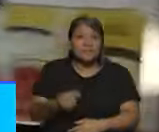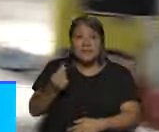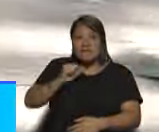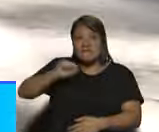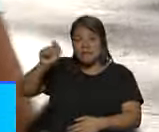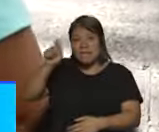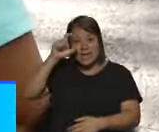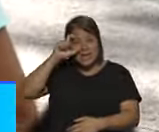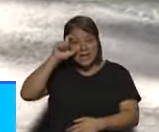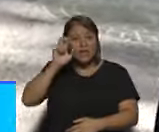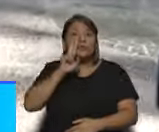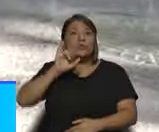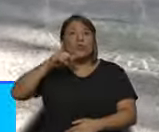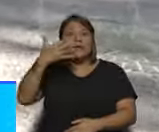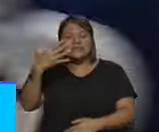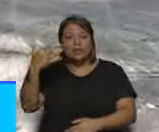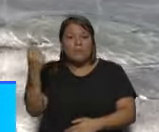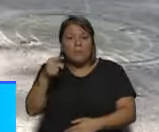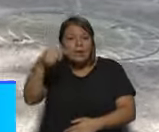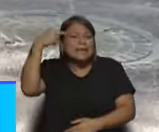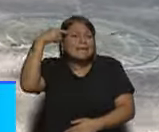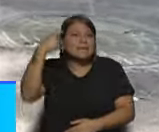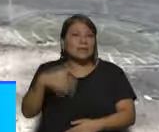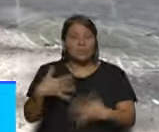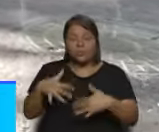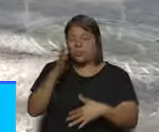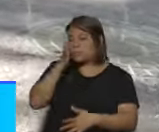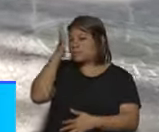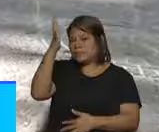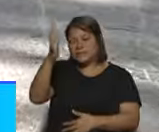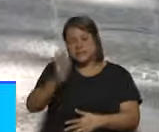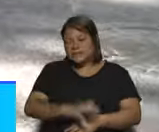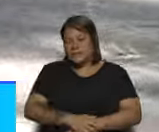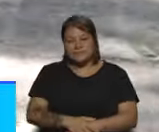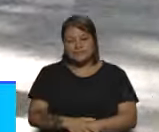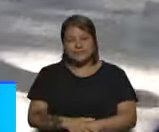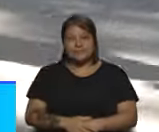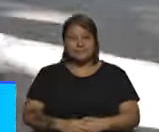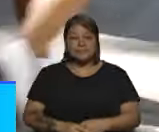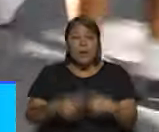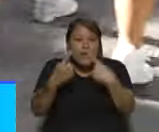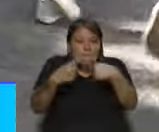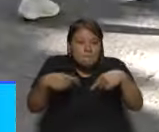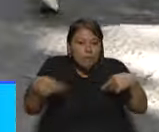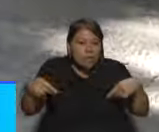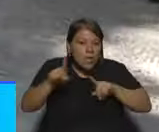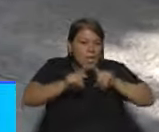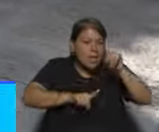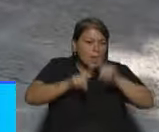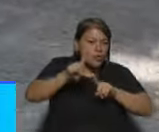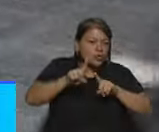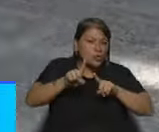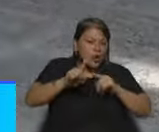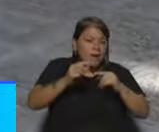de 19,5 por Qué pensás es mucho imposible hay algunos productos que aumentaron más qué